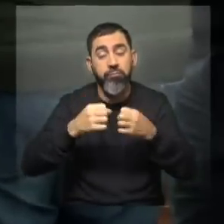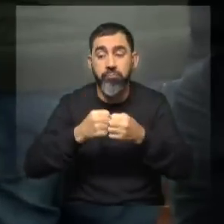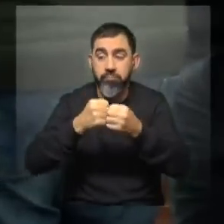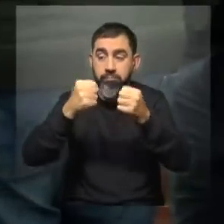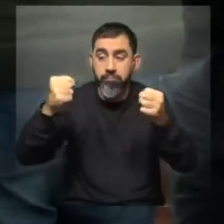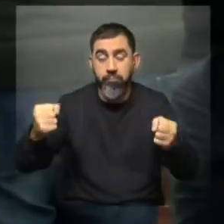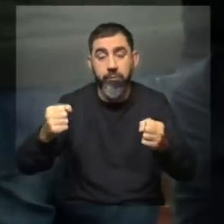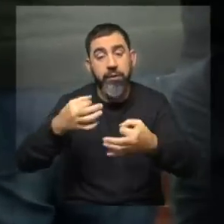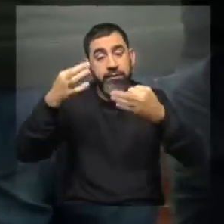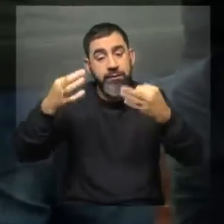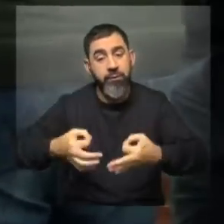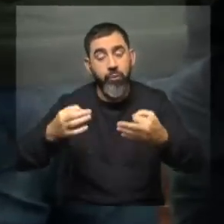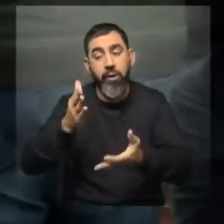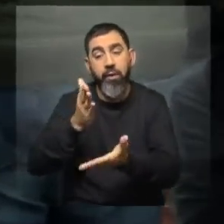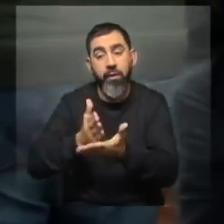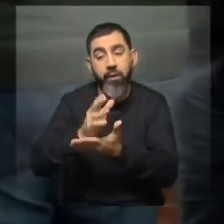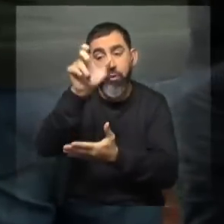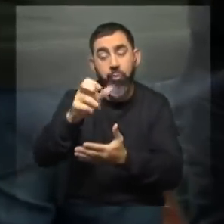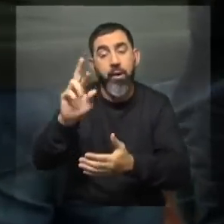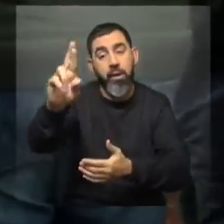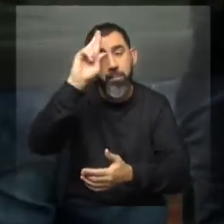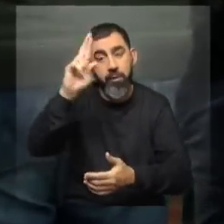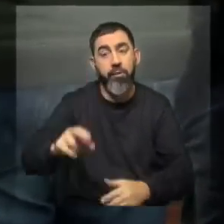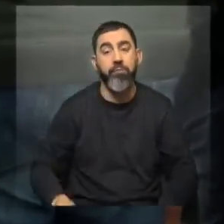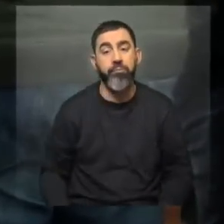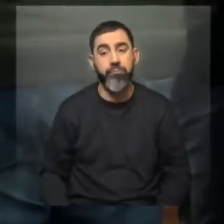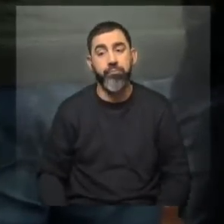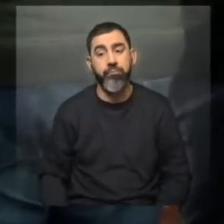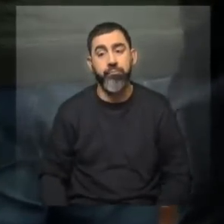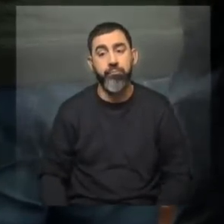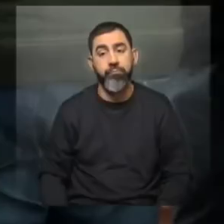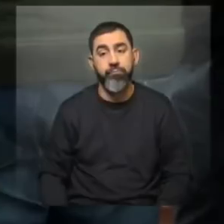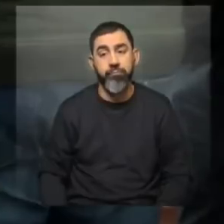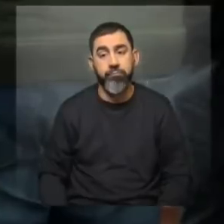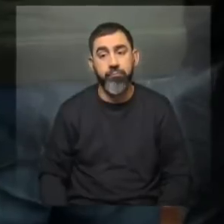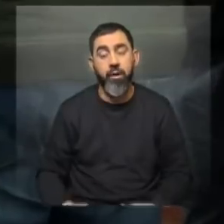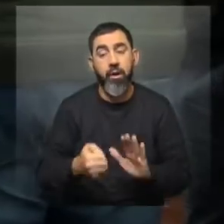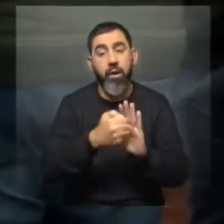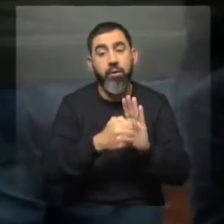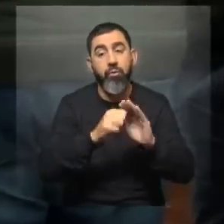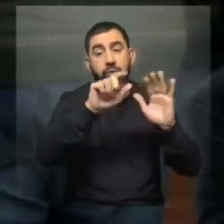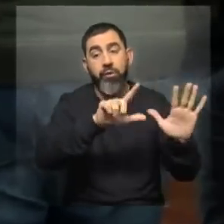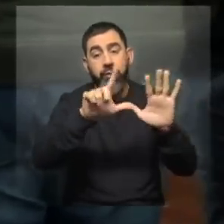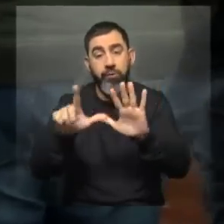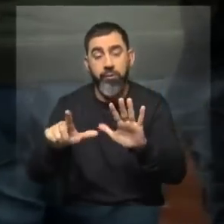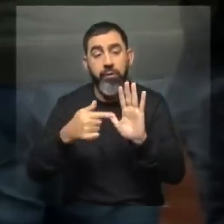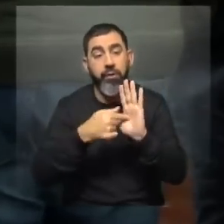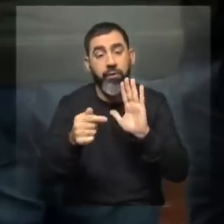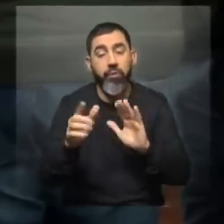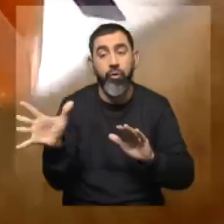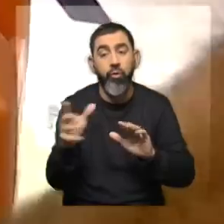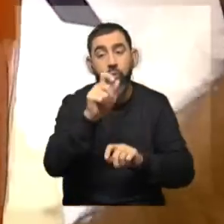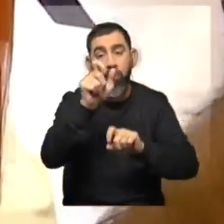suficiente como para asegurar que ese derecho sea sea ejercido entonces el artículo 77 dice que todos